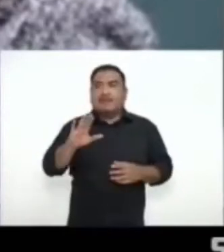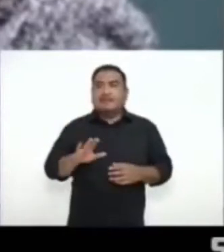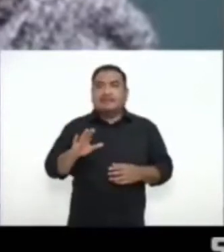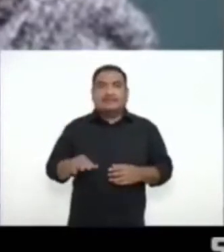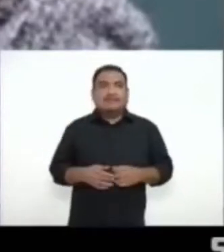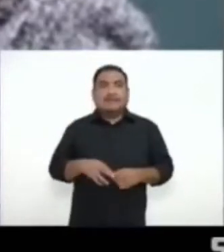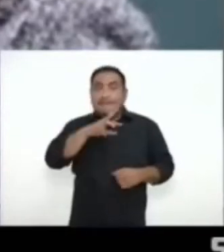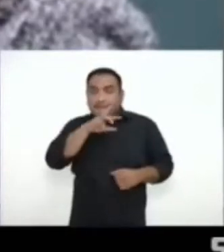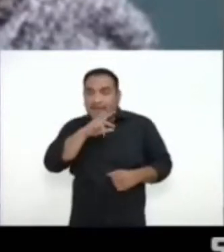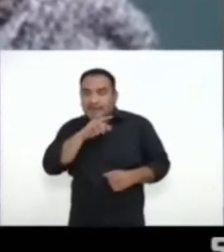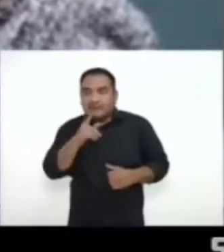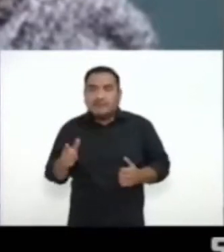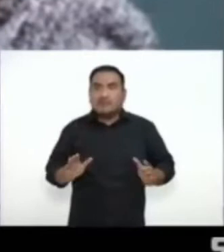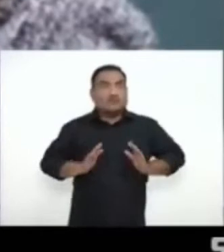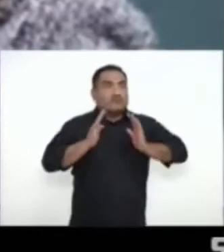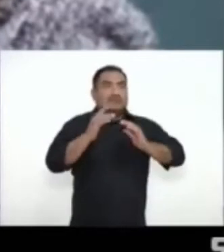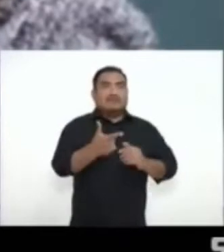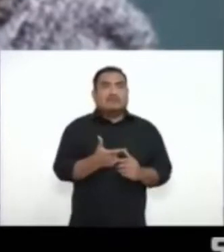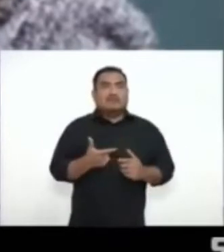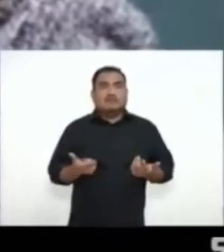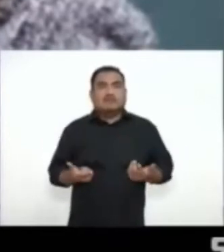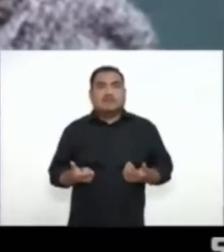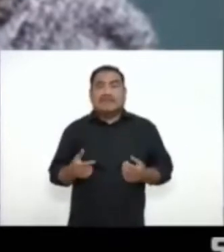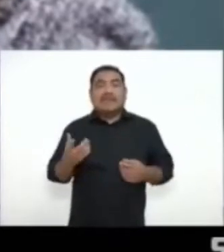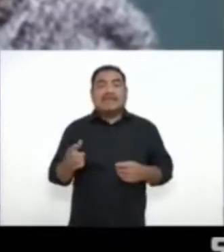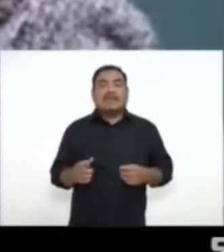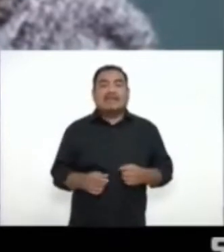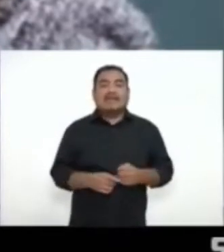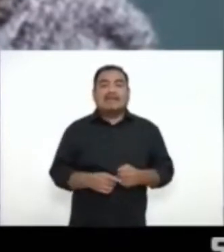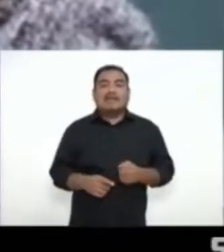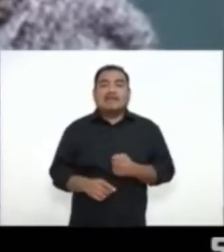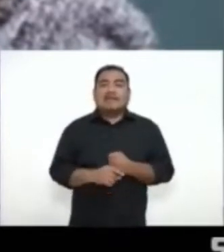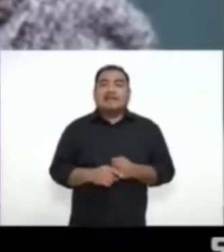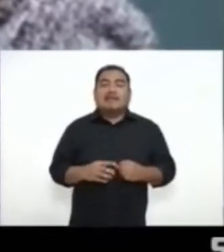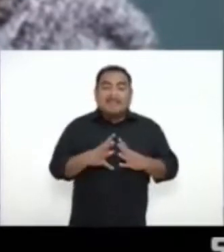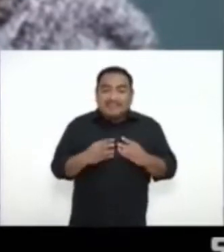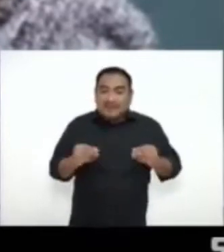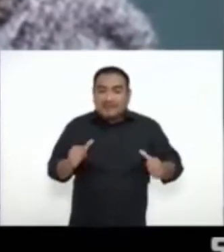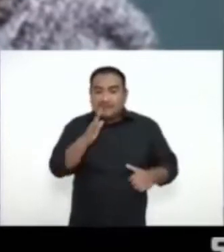dramática, inesperada, sin solución y sin expresión.